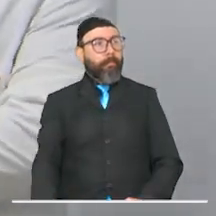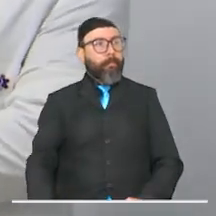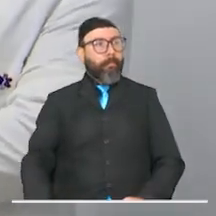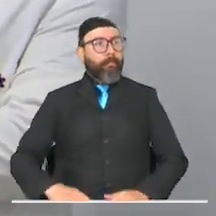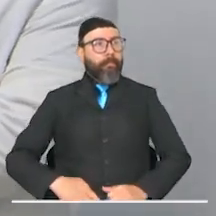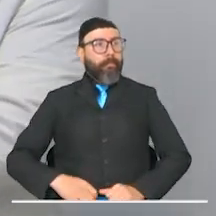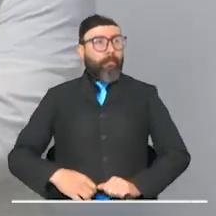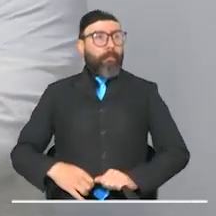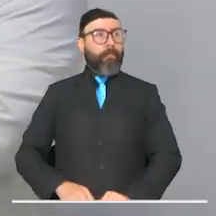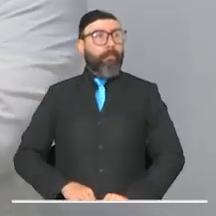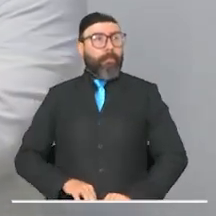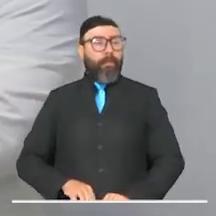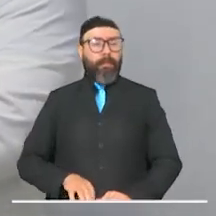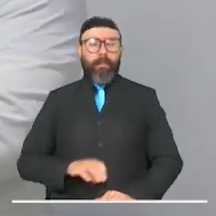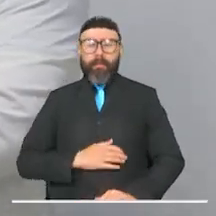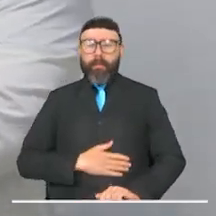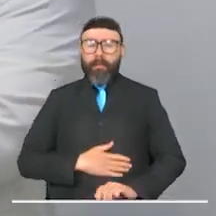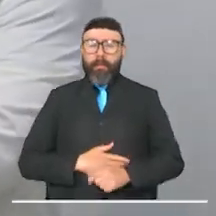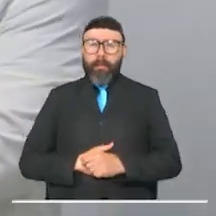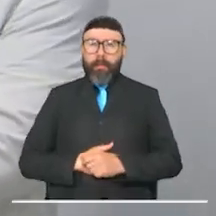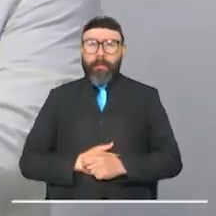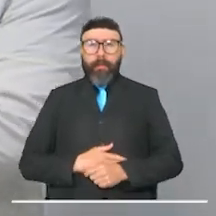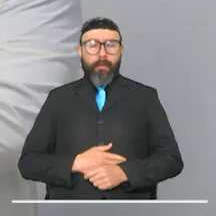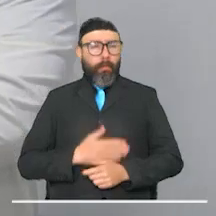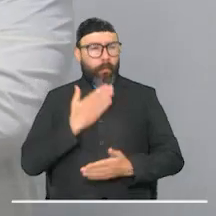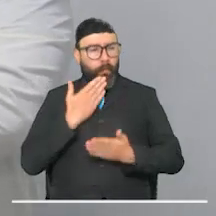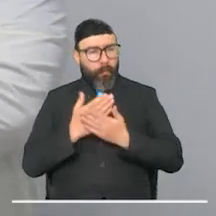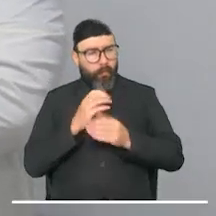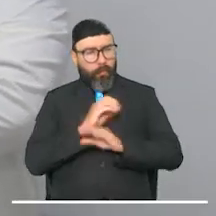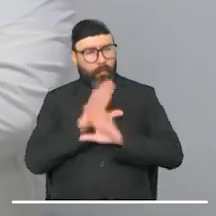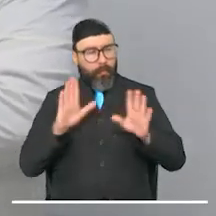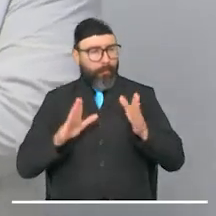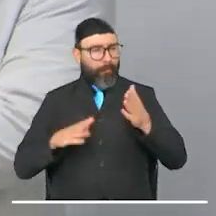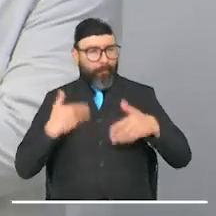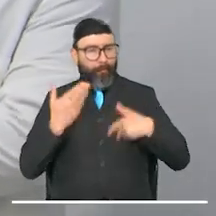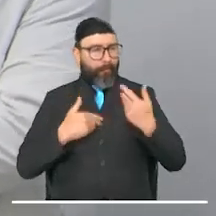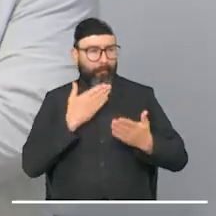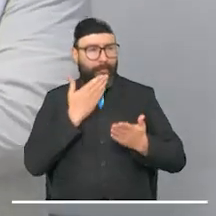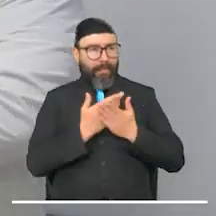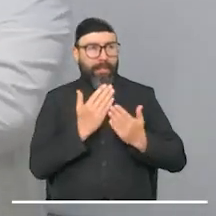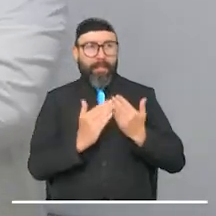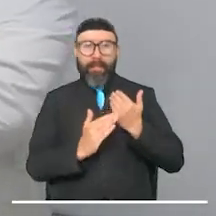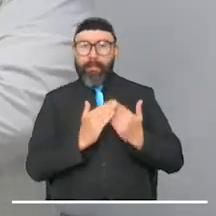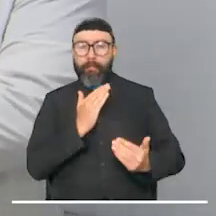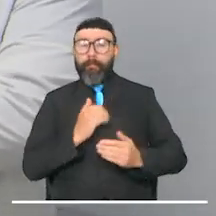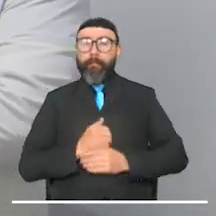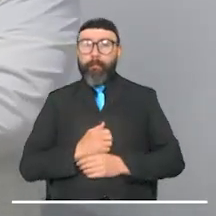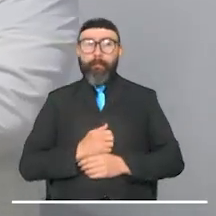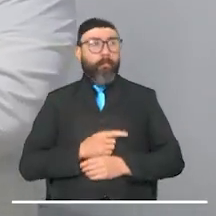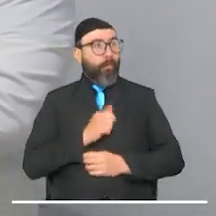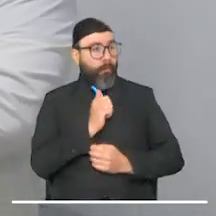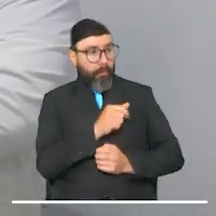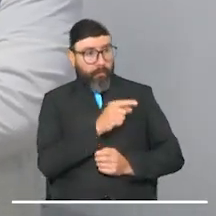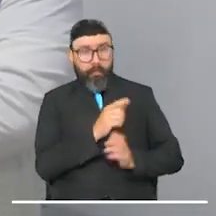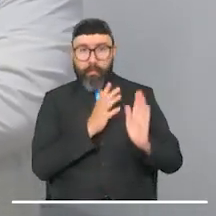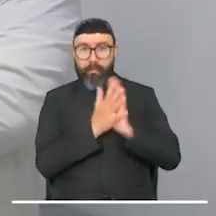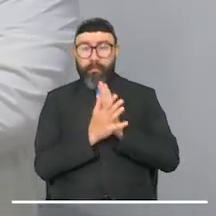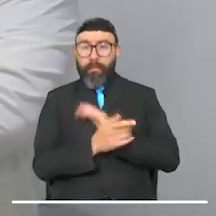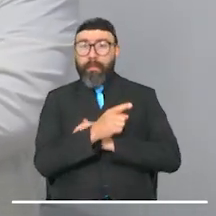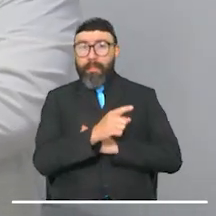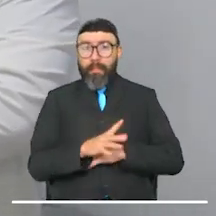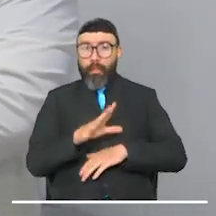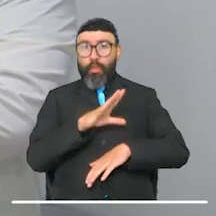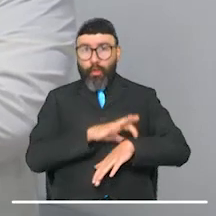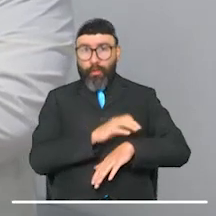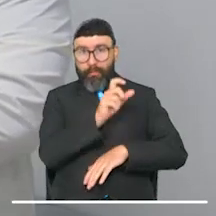Buenos días un placer Gracias doctora por la invitación y bueno como muy bien estuvo comentando la doctora